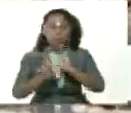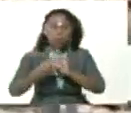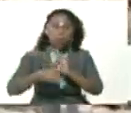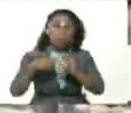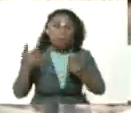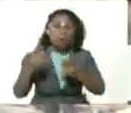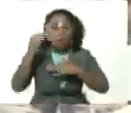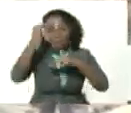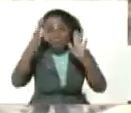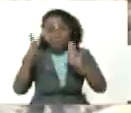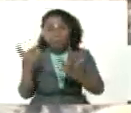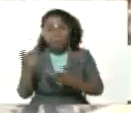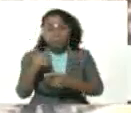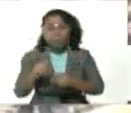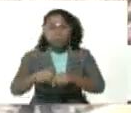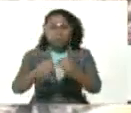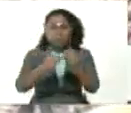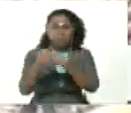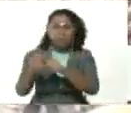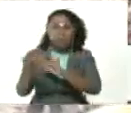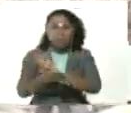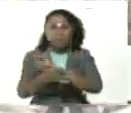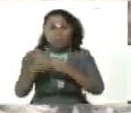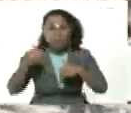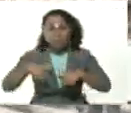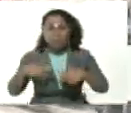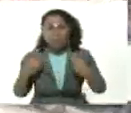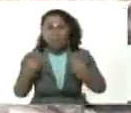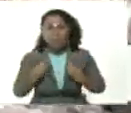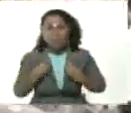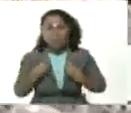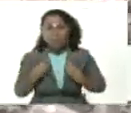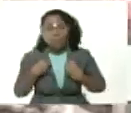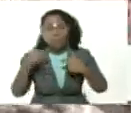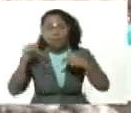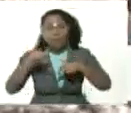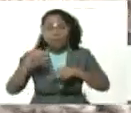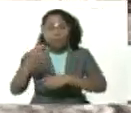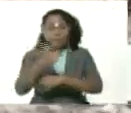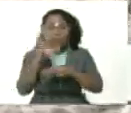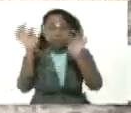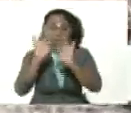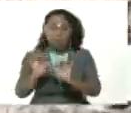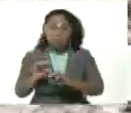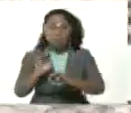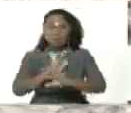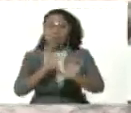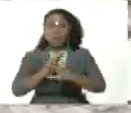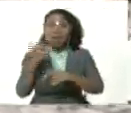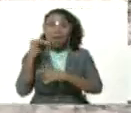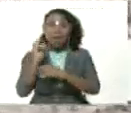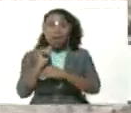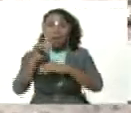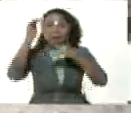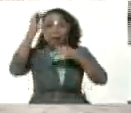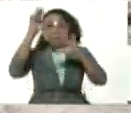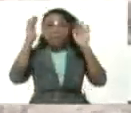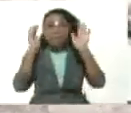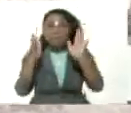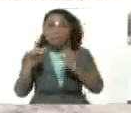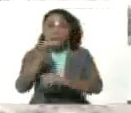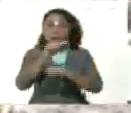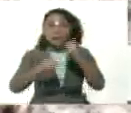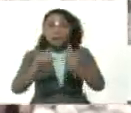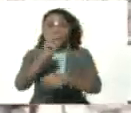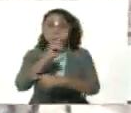para mitigar los daños y rehabilitar las condiciones de vida. Y en esta tercera fase, ya estamos los organismos de atención de la